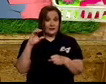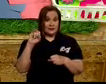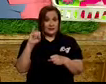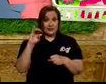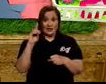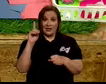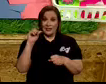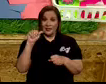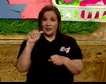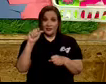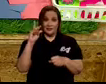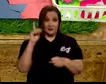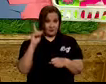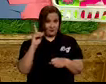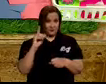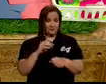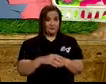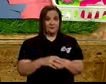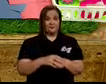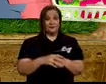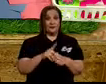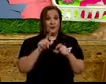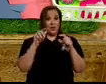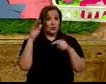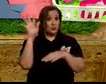Aquí va quedando nuestra bandera.